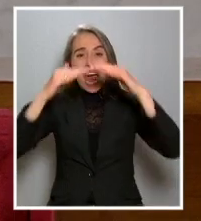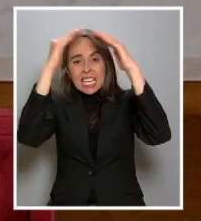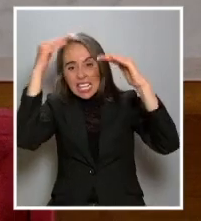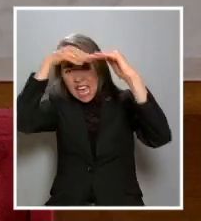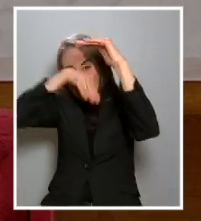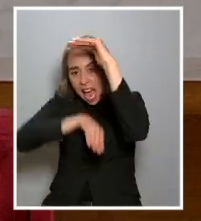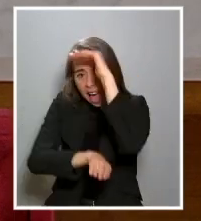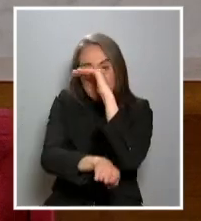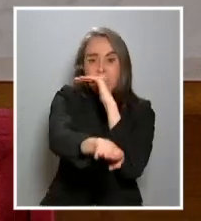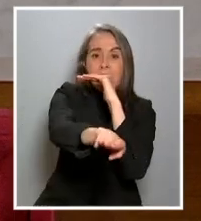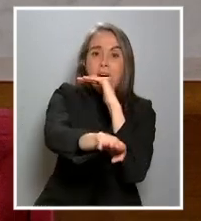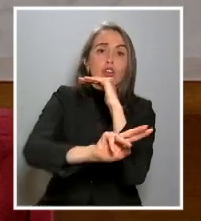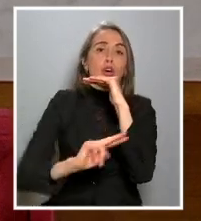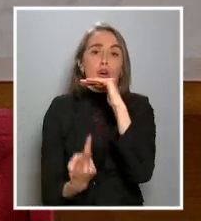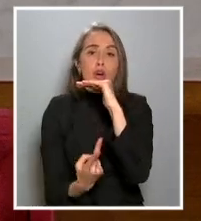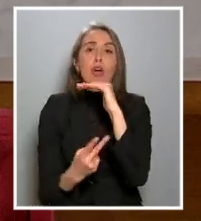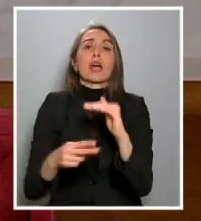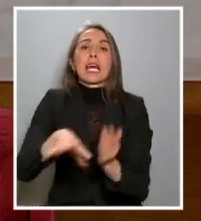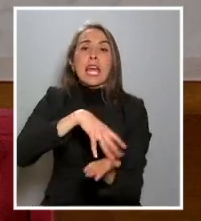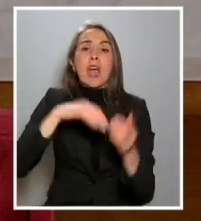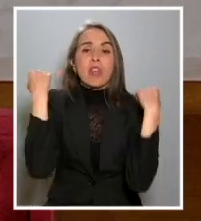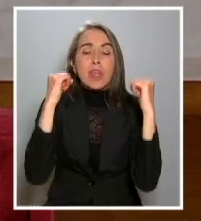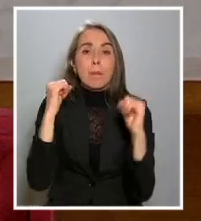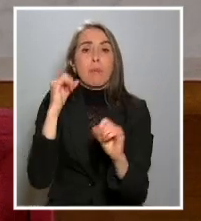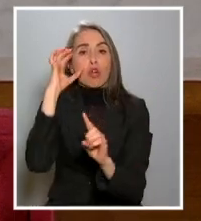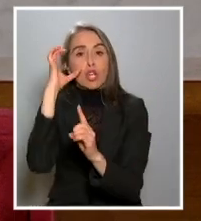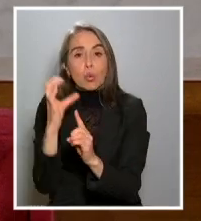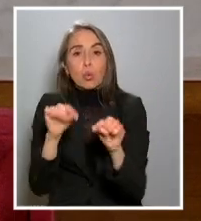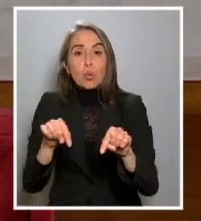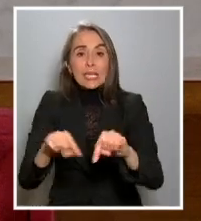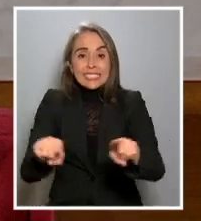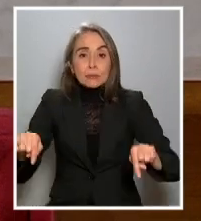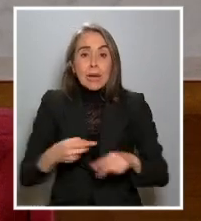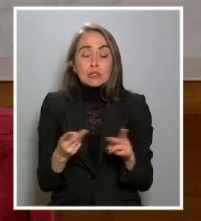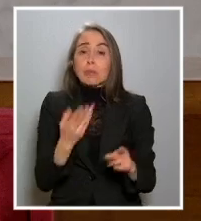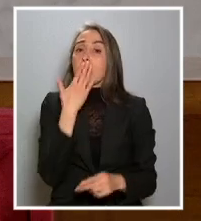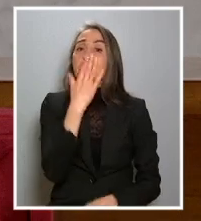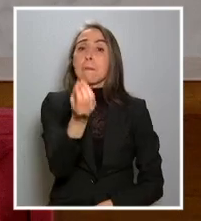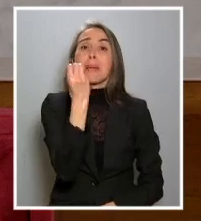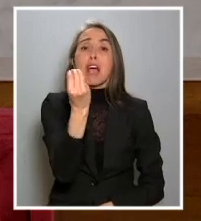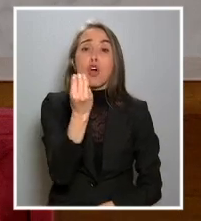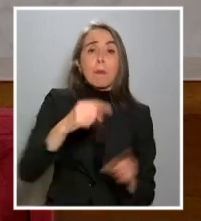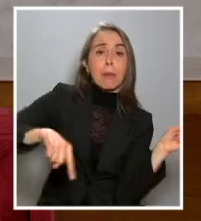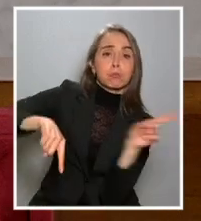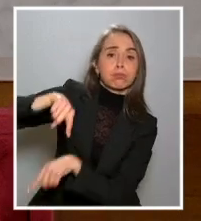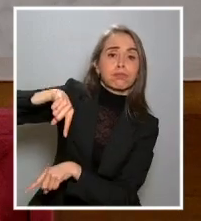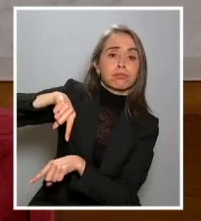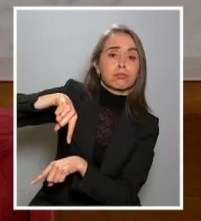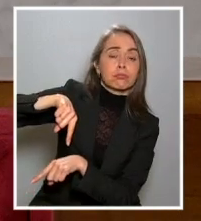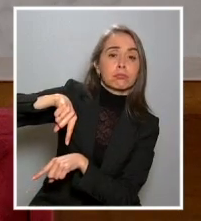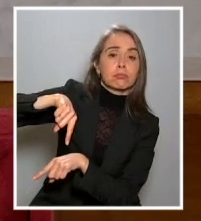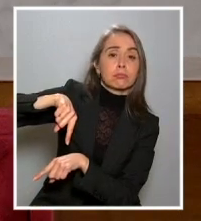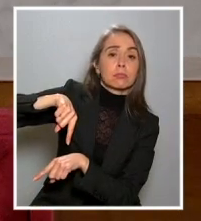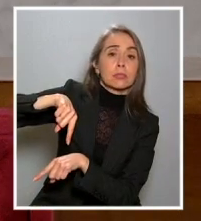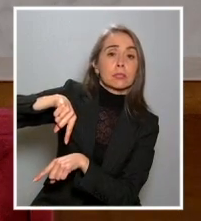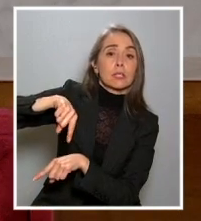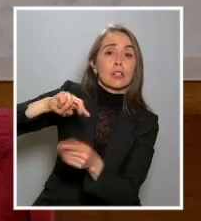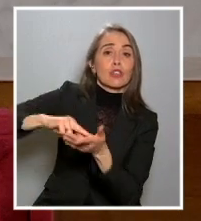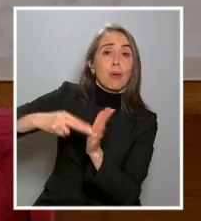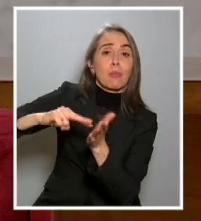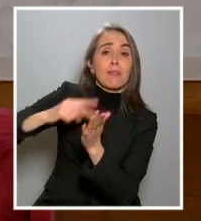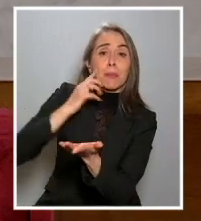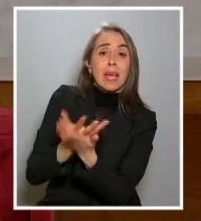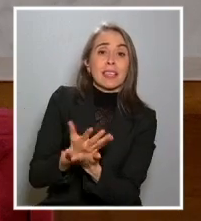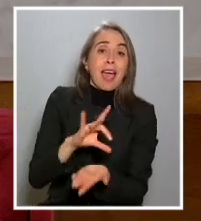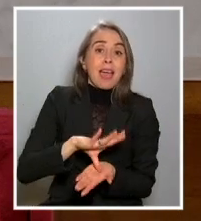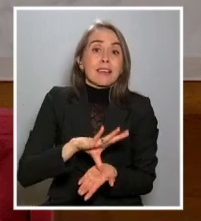Estoy convencido que el deporte, la cultura, tomándose los espacios públicos, es de las mejores armas que tenemos para enfrentar parte importante de los problemas que tenemos